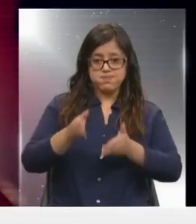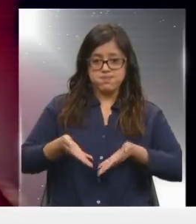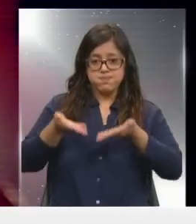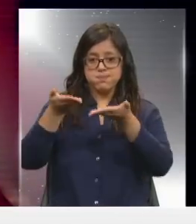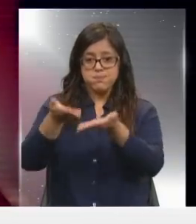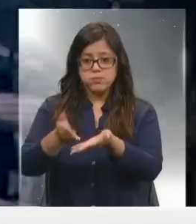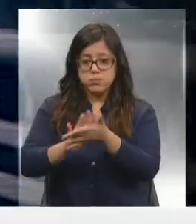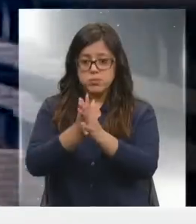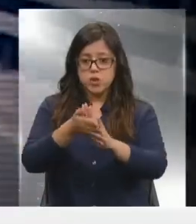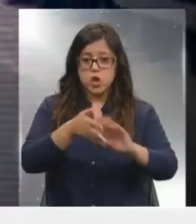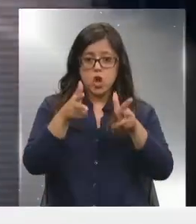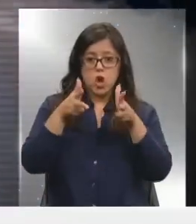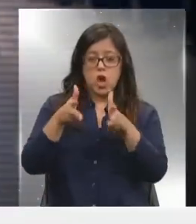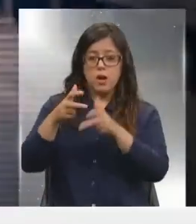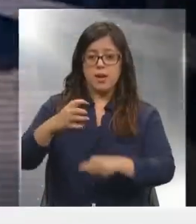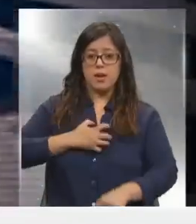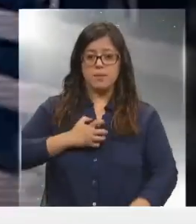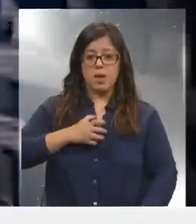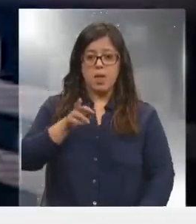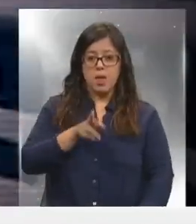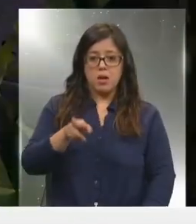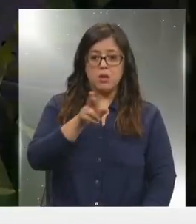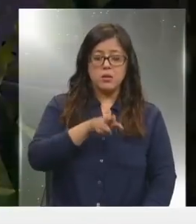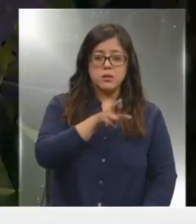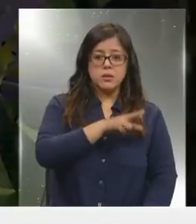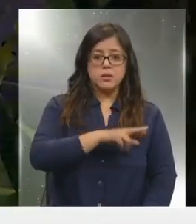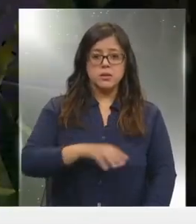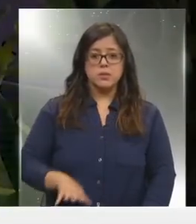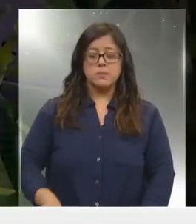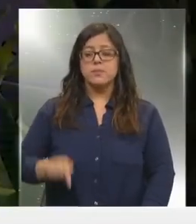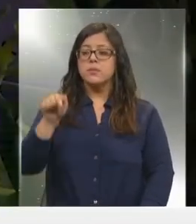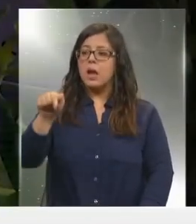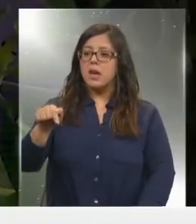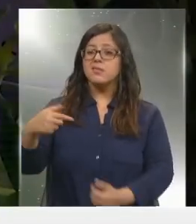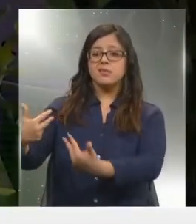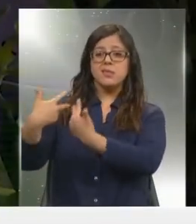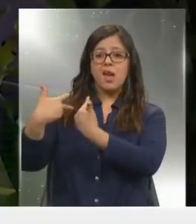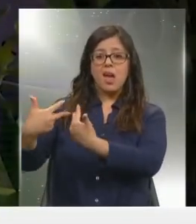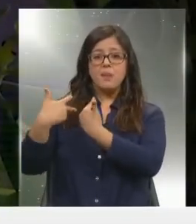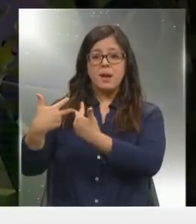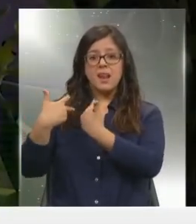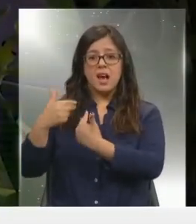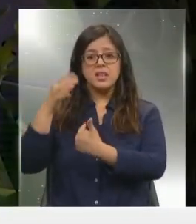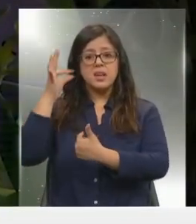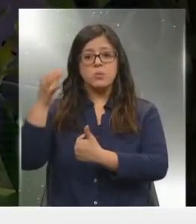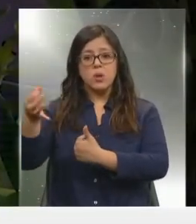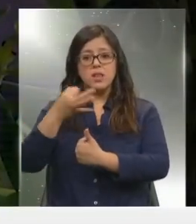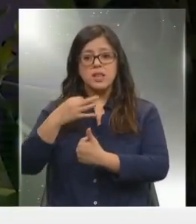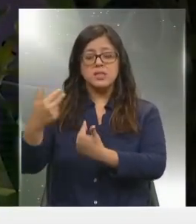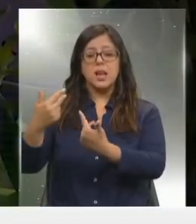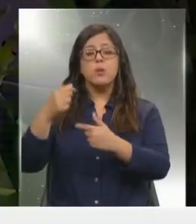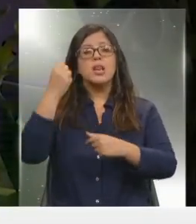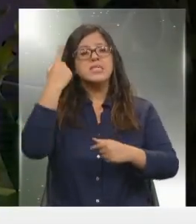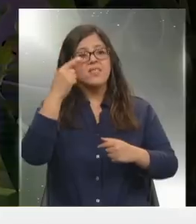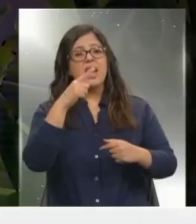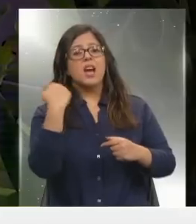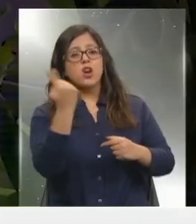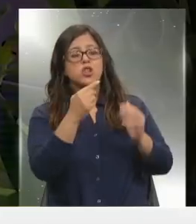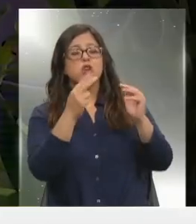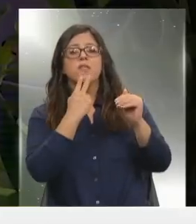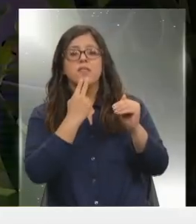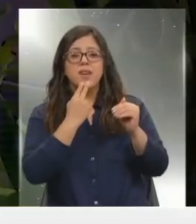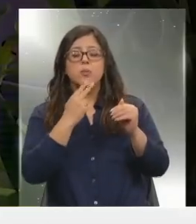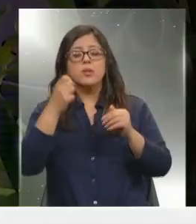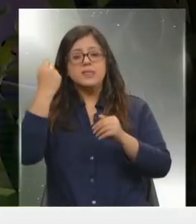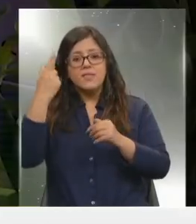bajo amenazas y temor constante. Nos empezaron a amenazar porque supuestamente sabían dónde vivíamos, sabíamos que teníamos